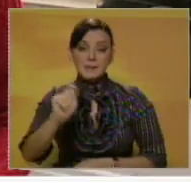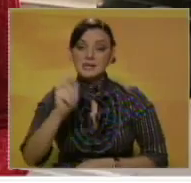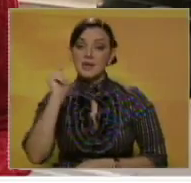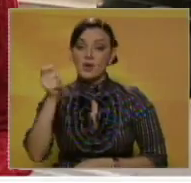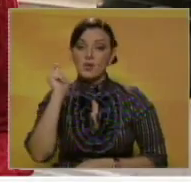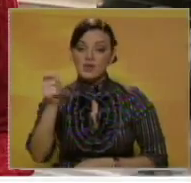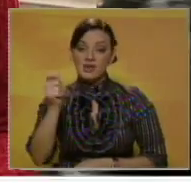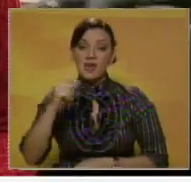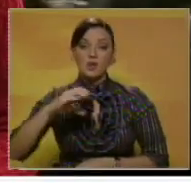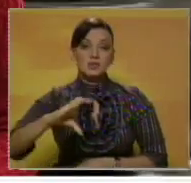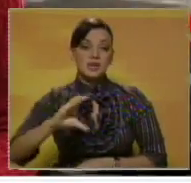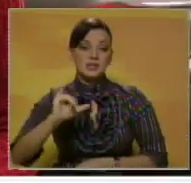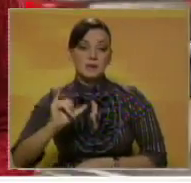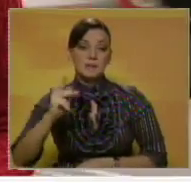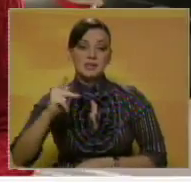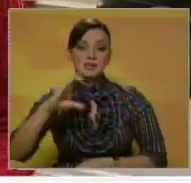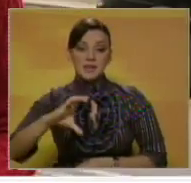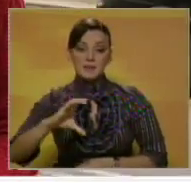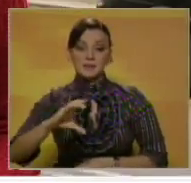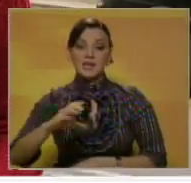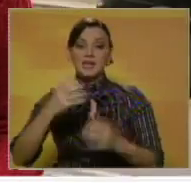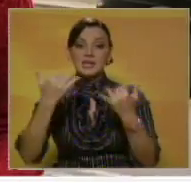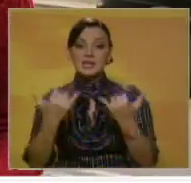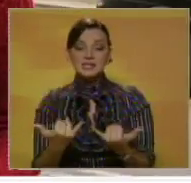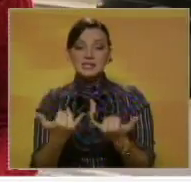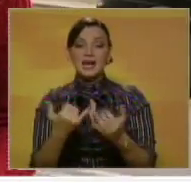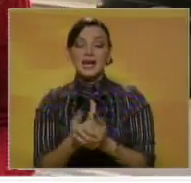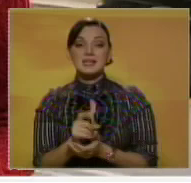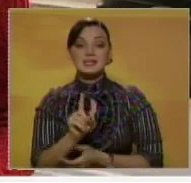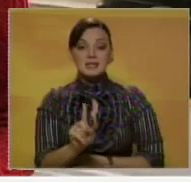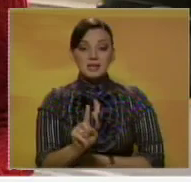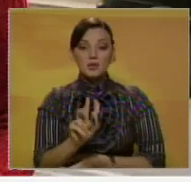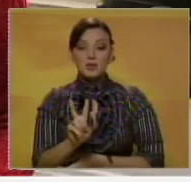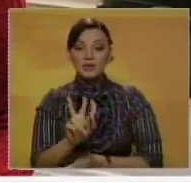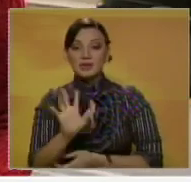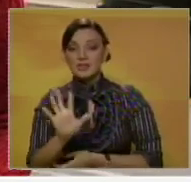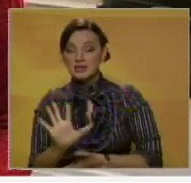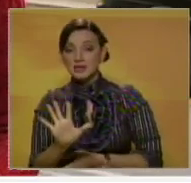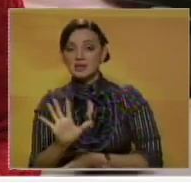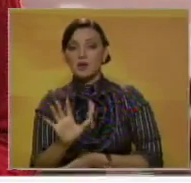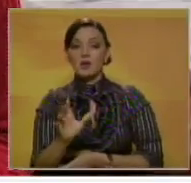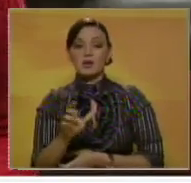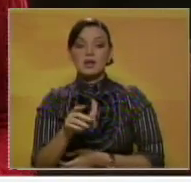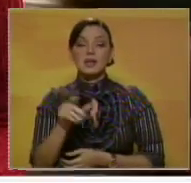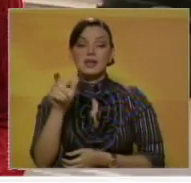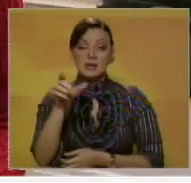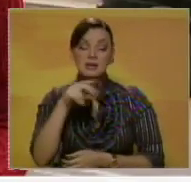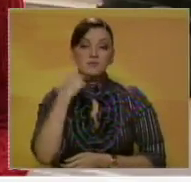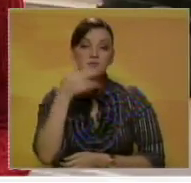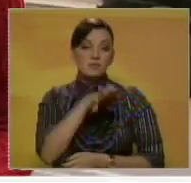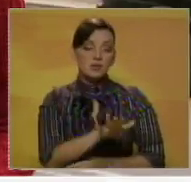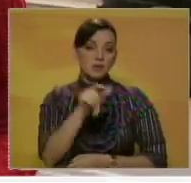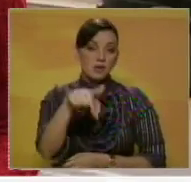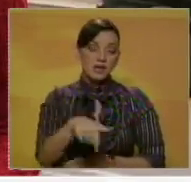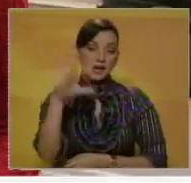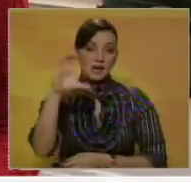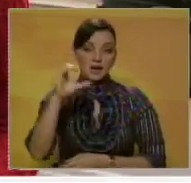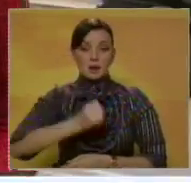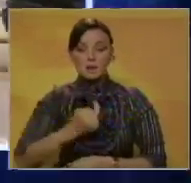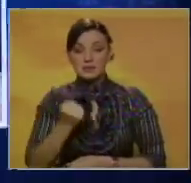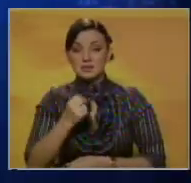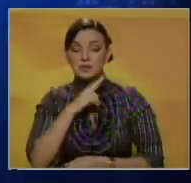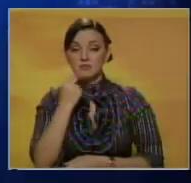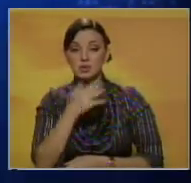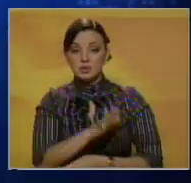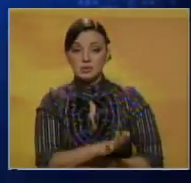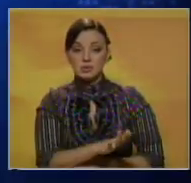este caso son al menos 135 los efectivos de seguridad que han sido asesinados en la Gran Caracas. Es el reporte que tenemos a esta hora del mediodía. Ustedes